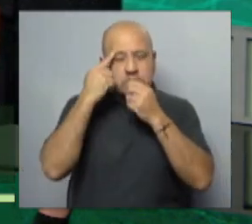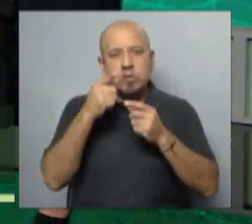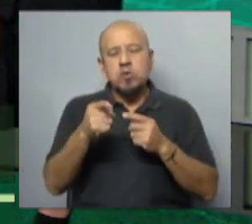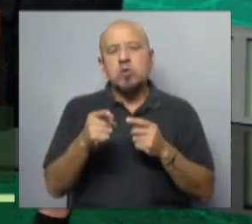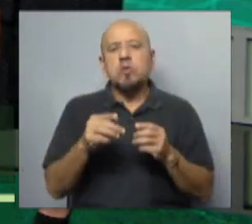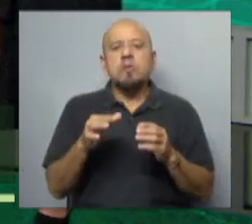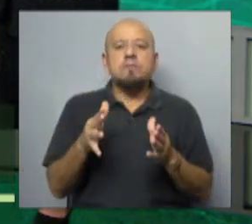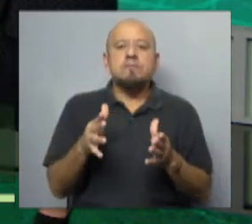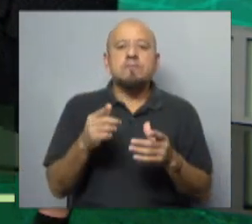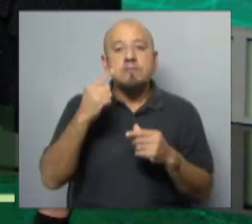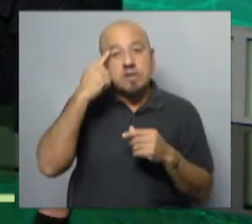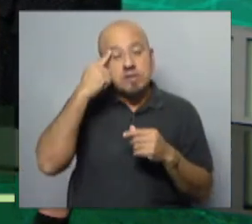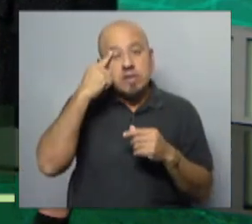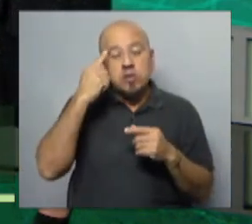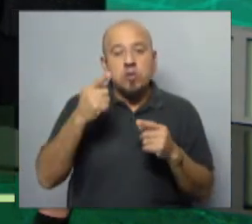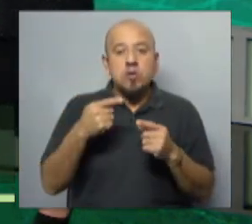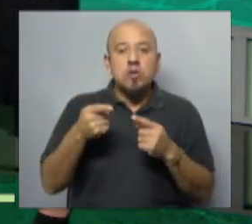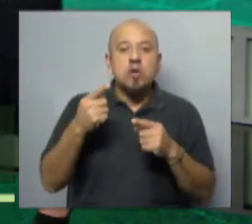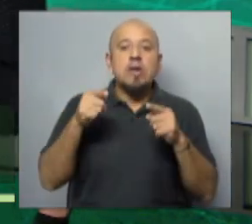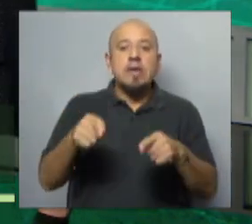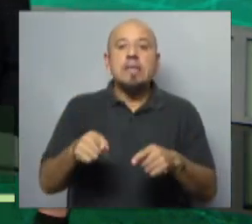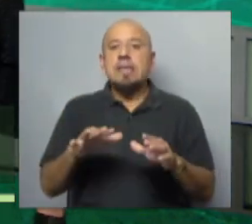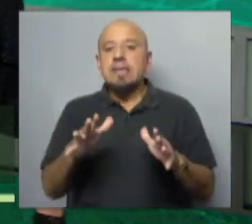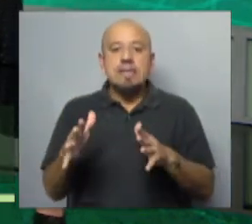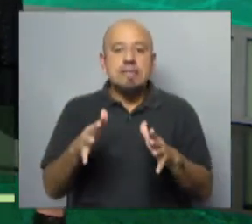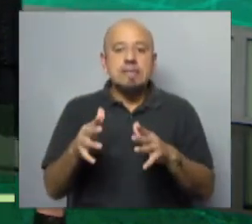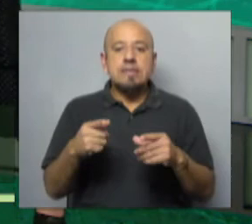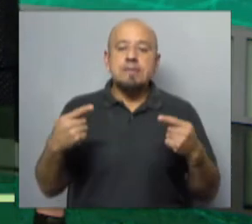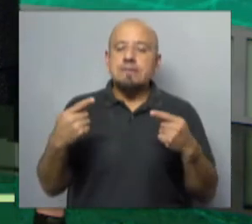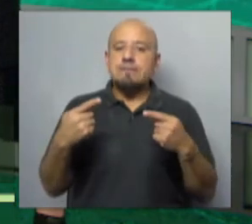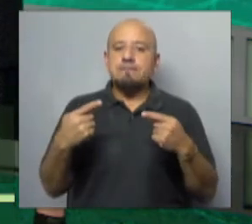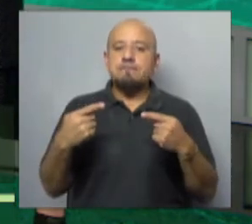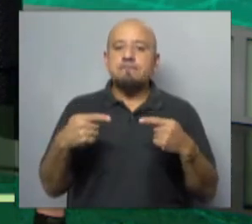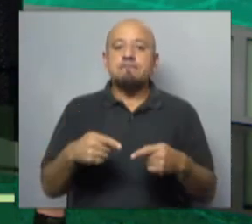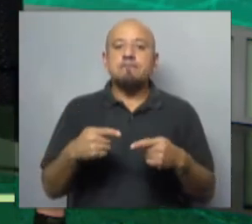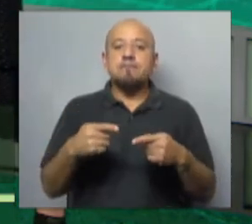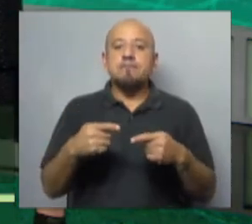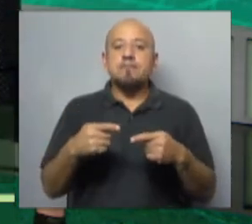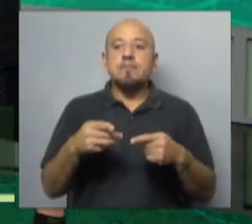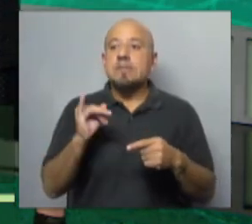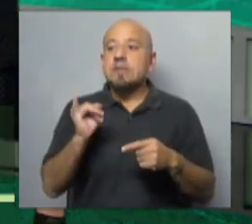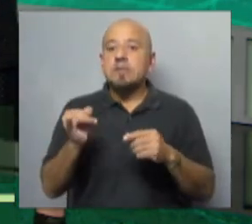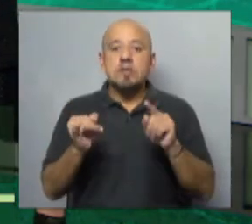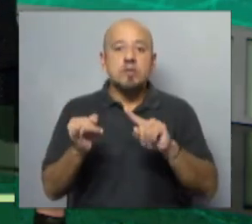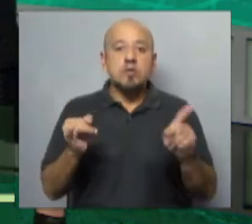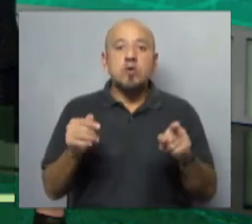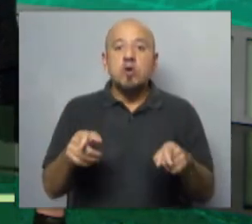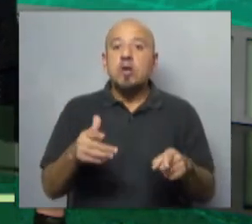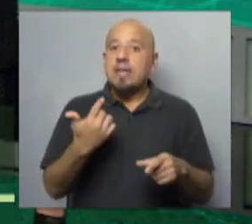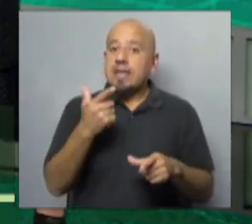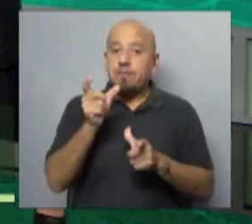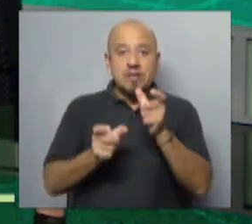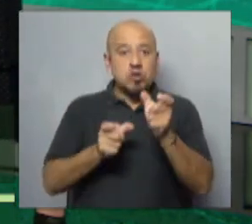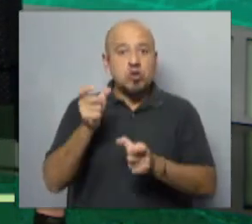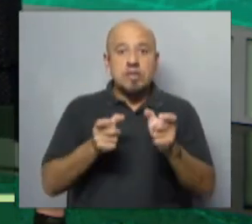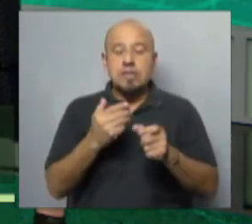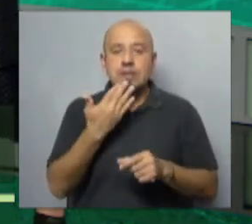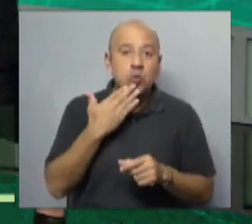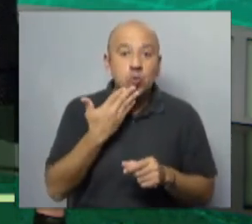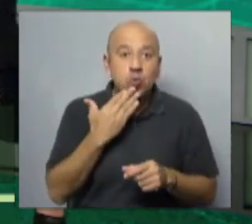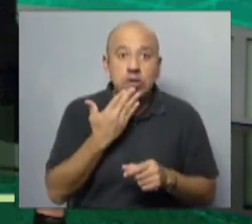pensando en el gráfico anterior este es un partido que se va a jugar justamente en la cancha de los indecisos y las indecisas